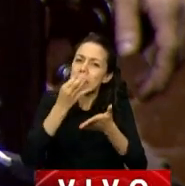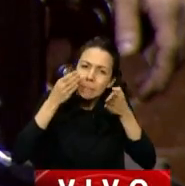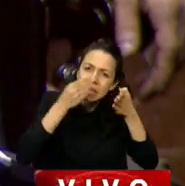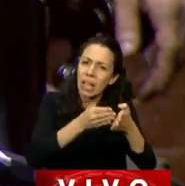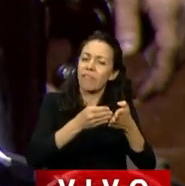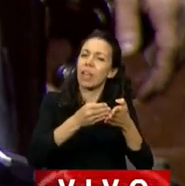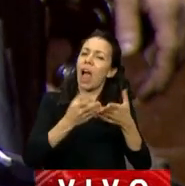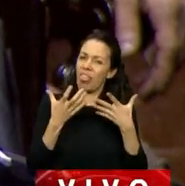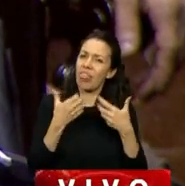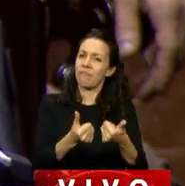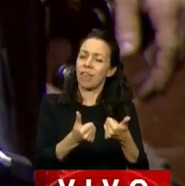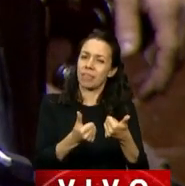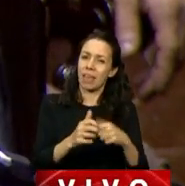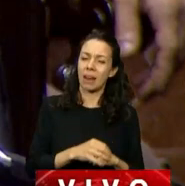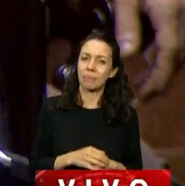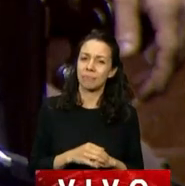específicas, y